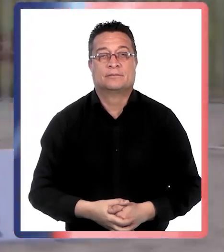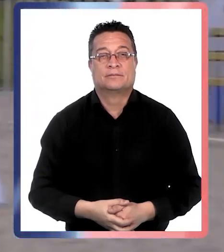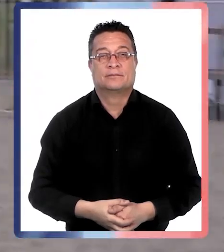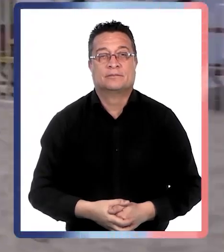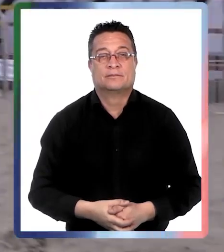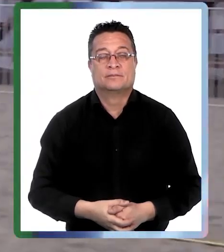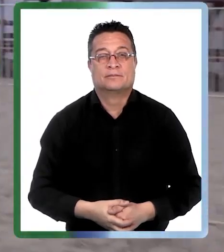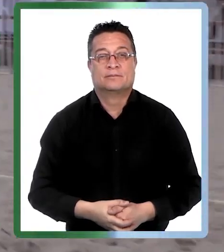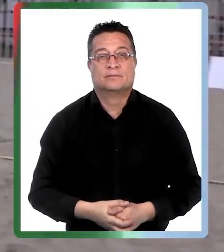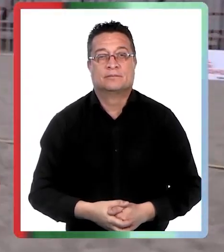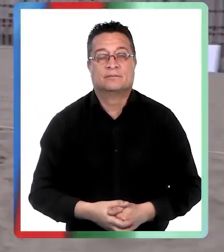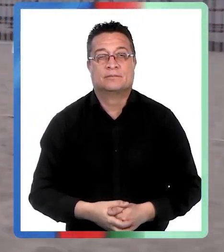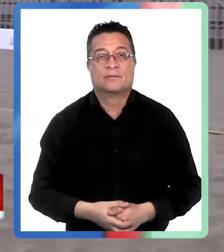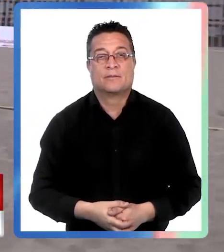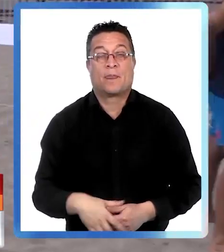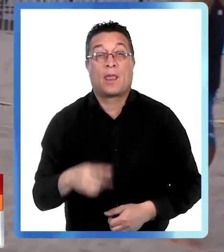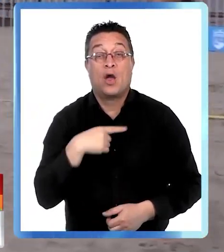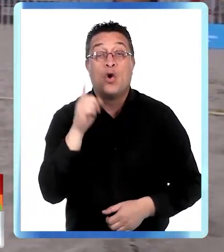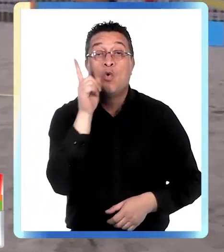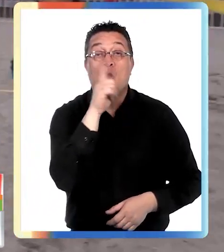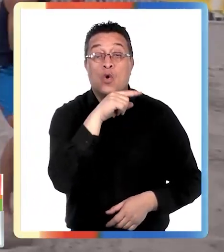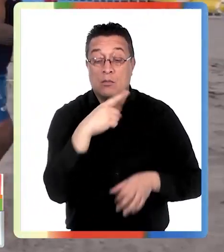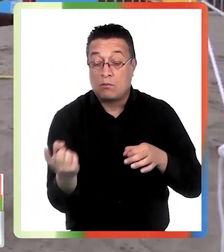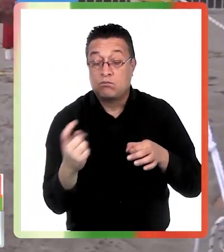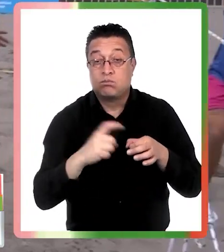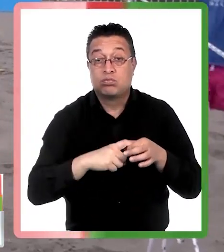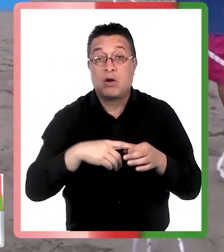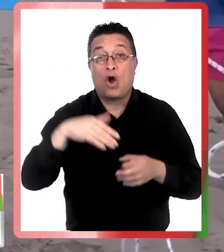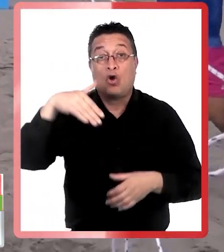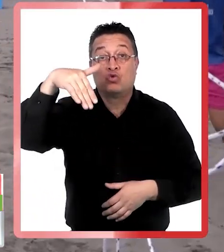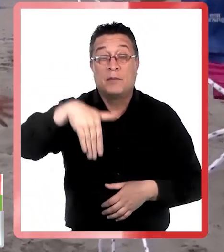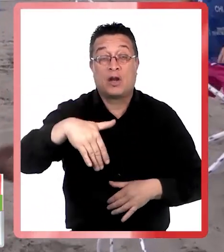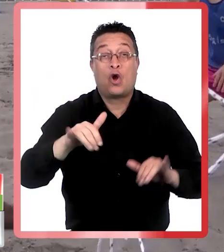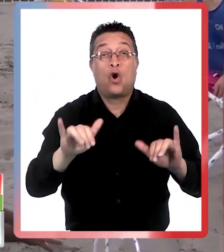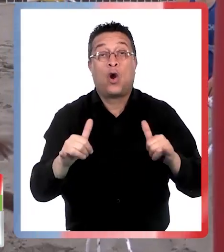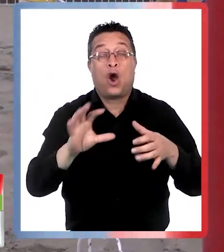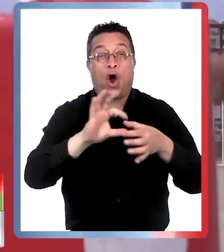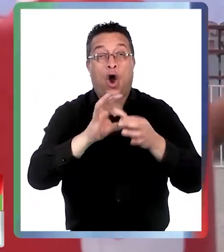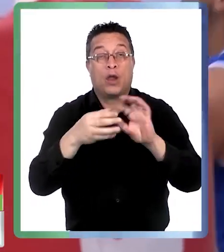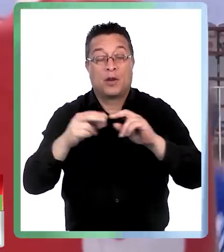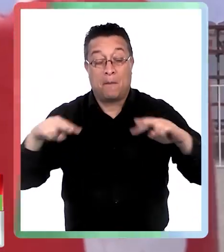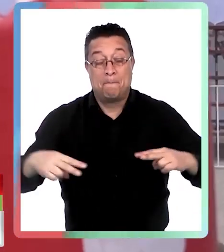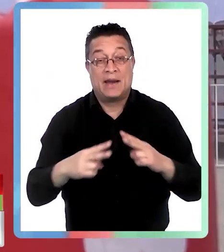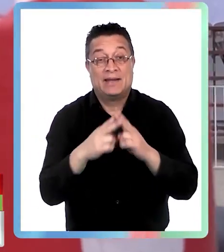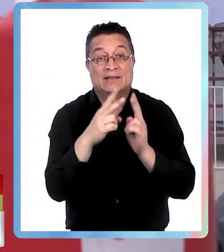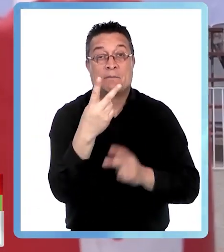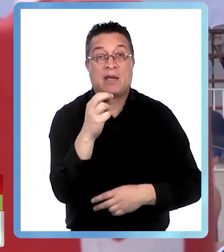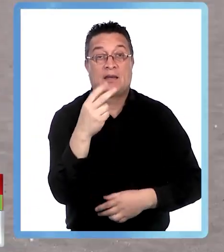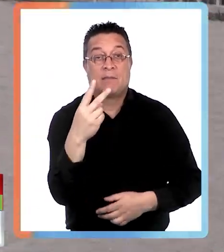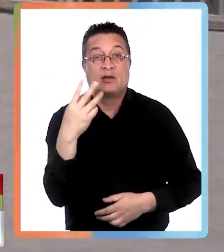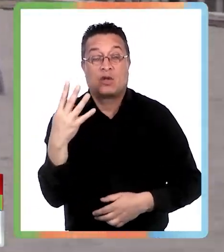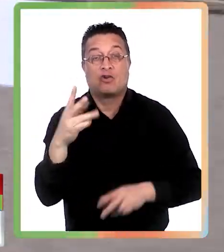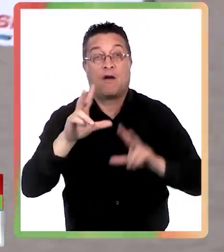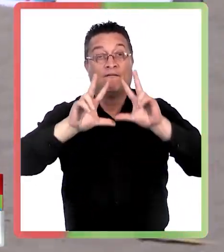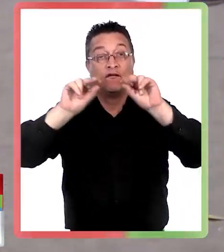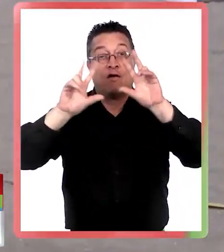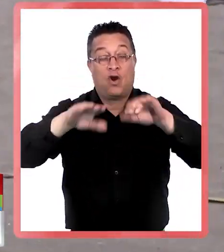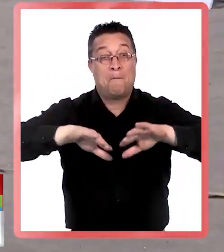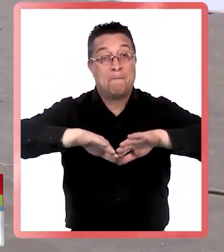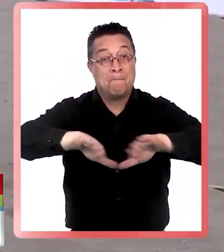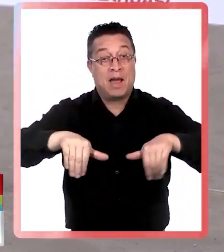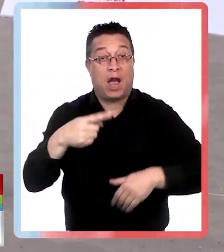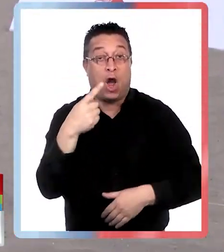televisión El último cupo sudamericano a los Juegos Olímpicos París 2024 en Bley playa